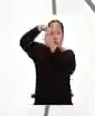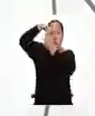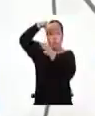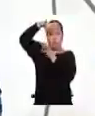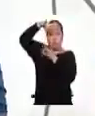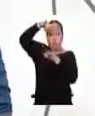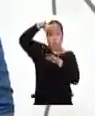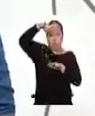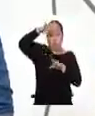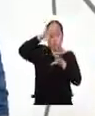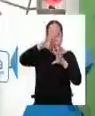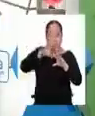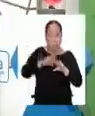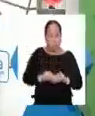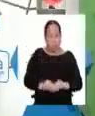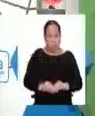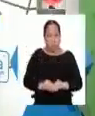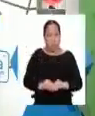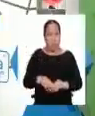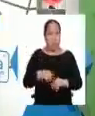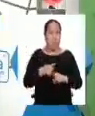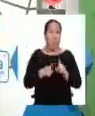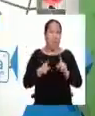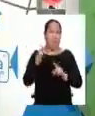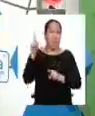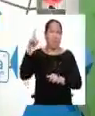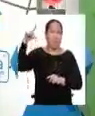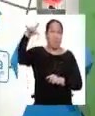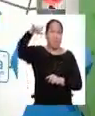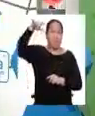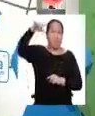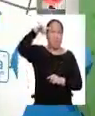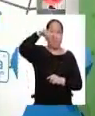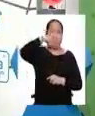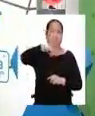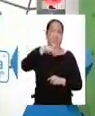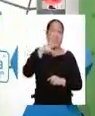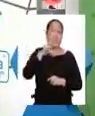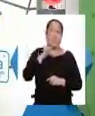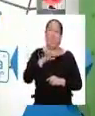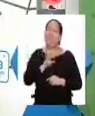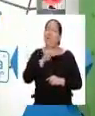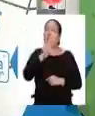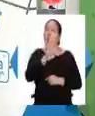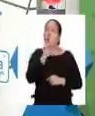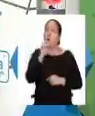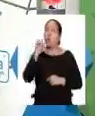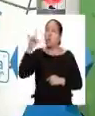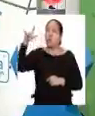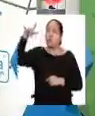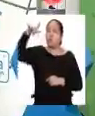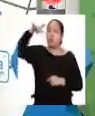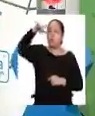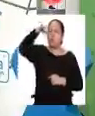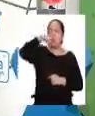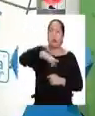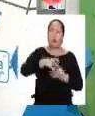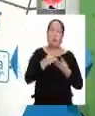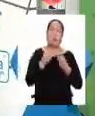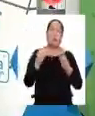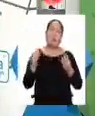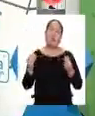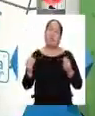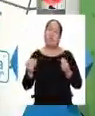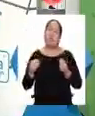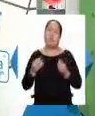reduzcan. Pero para esto último, por ejemplo, se necesitarían alrededor de 400 aviones y miles de toneladas de ese